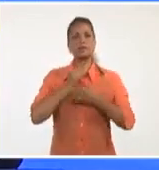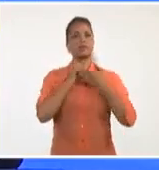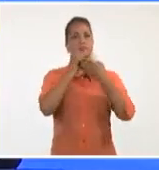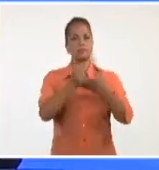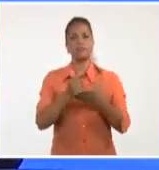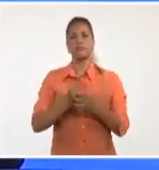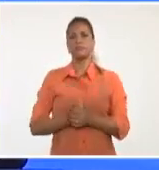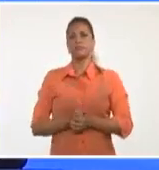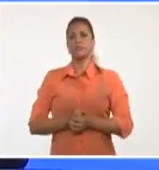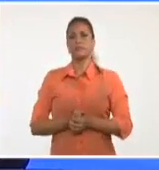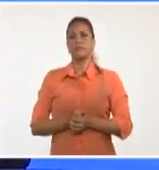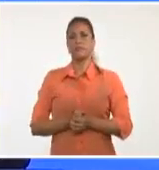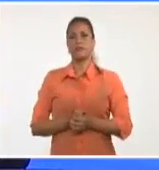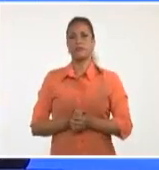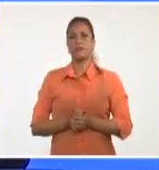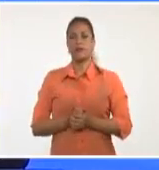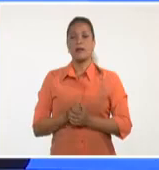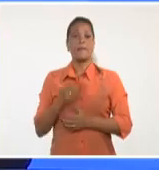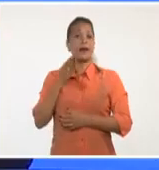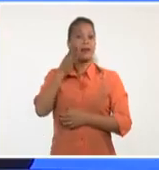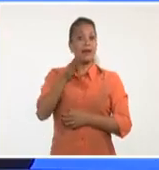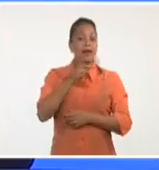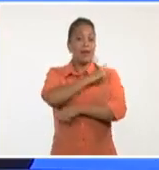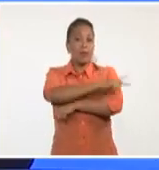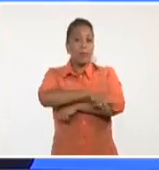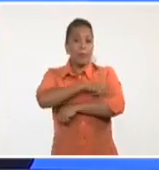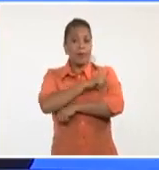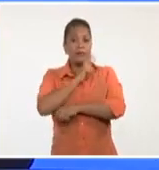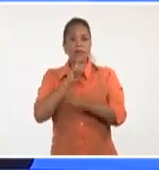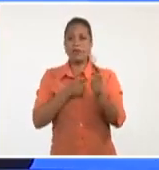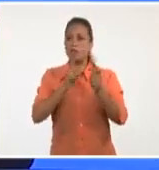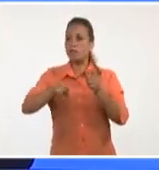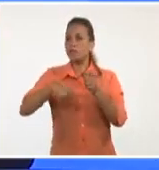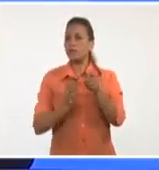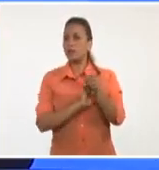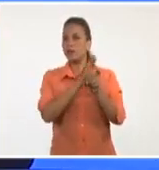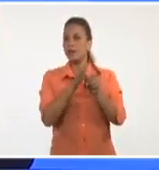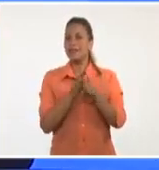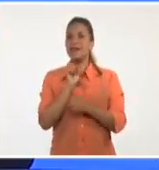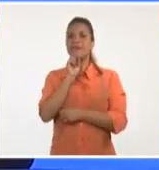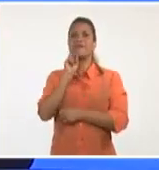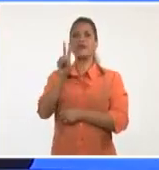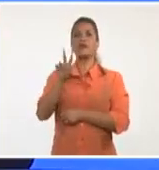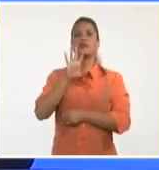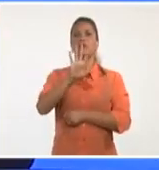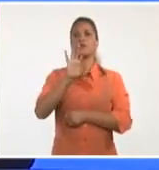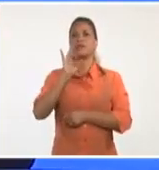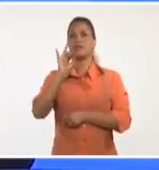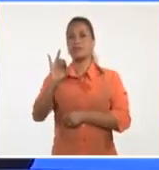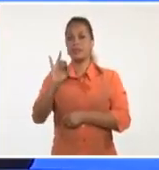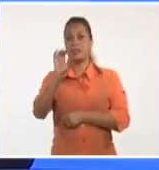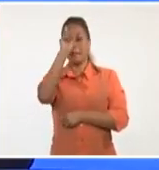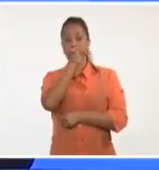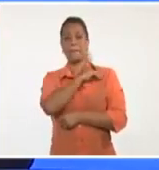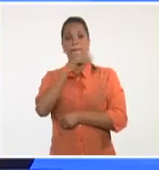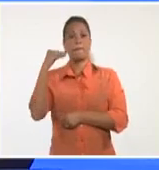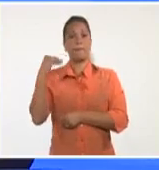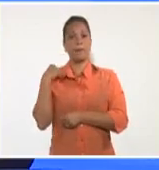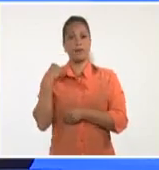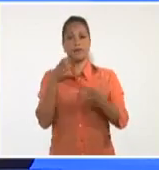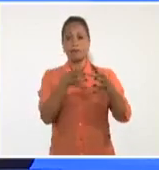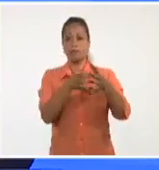para asistir a esos pueblos en el enfrentamiento a la pandemia, se han enviado 57 brigadas médicas y alrededor